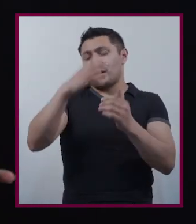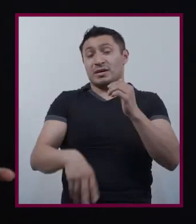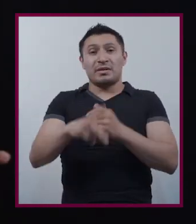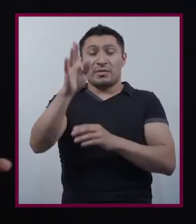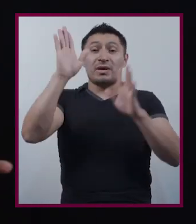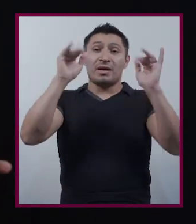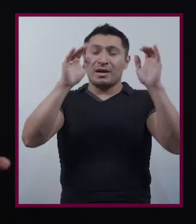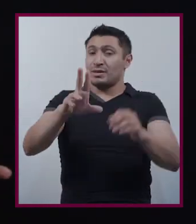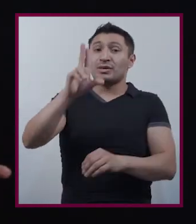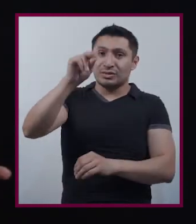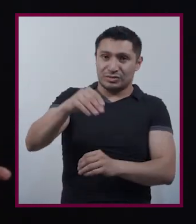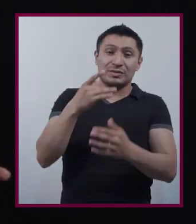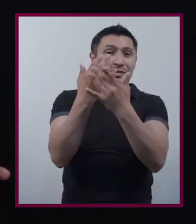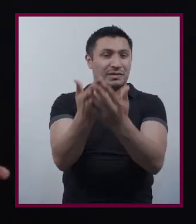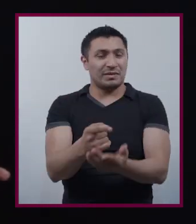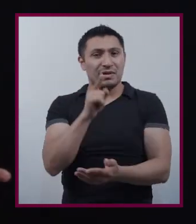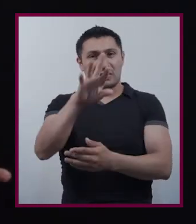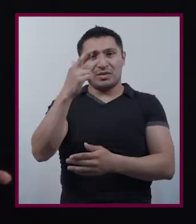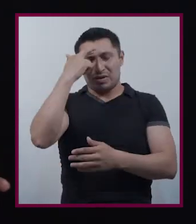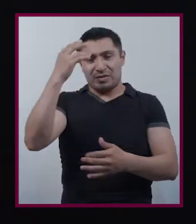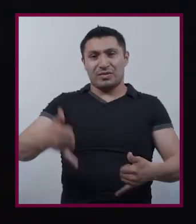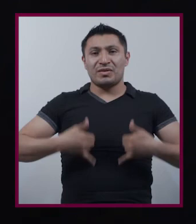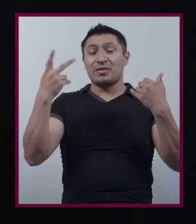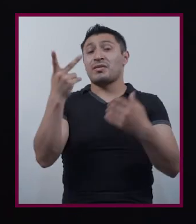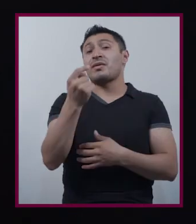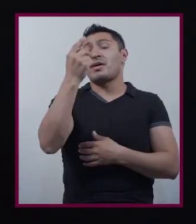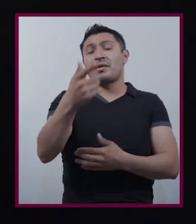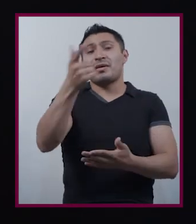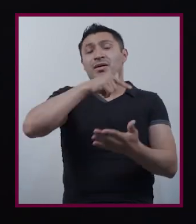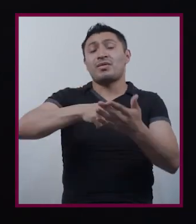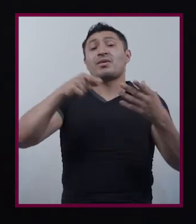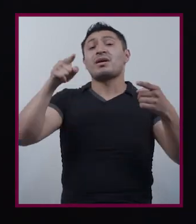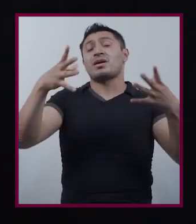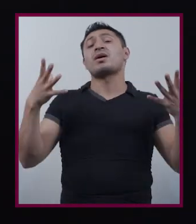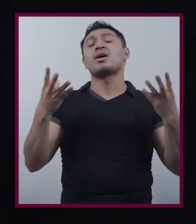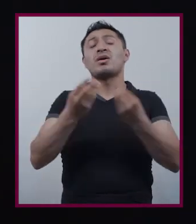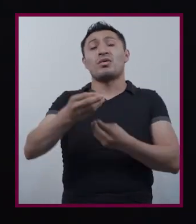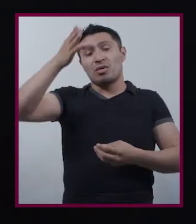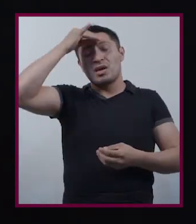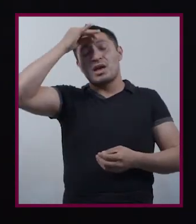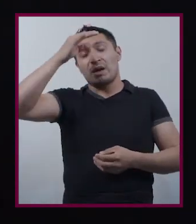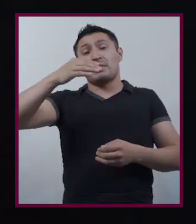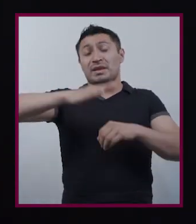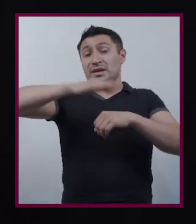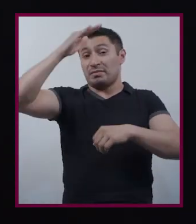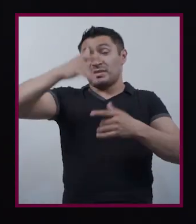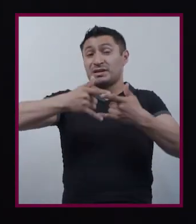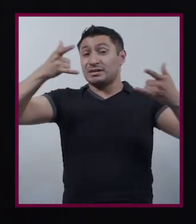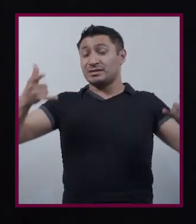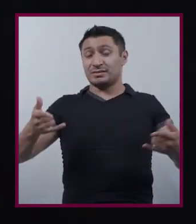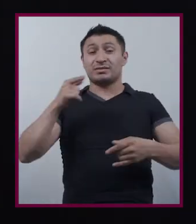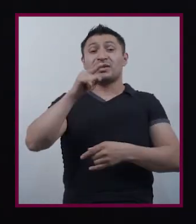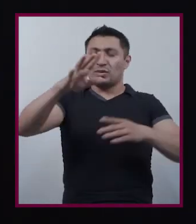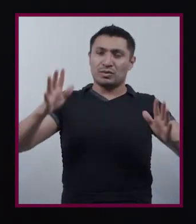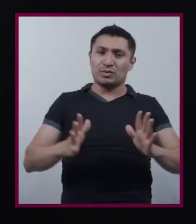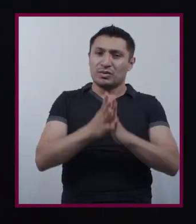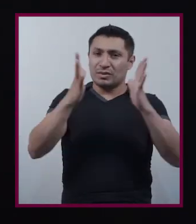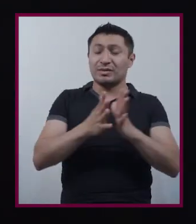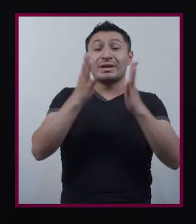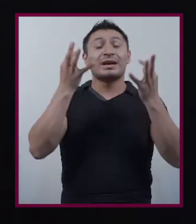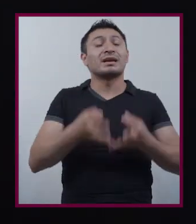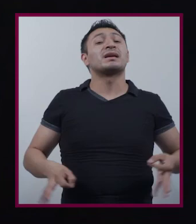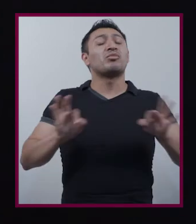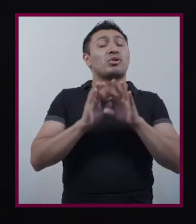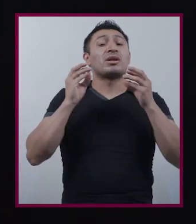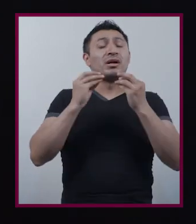quiero despedir sin antes recordarte que Jóvenes en TV es un espacio de reflexión y de construcción de conocimiento, donde tu participación es